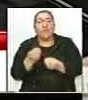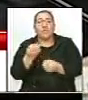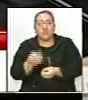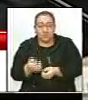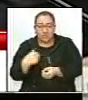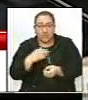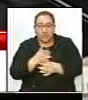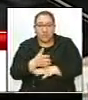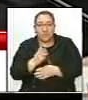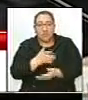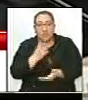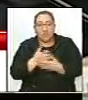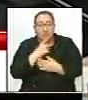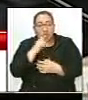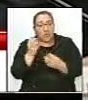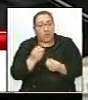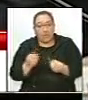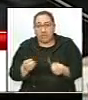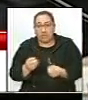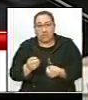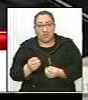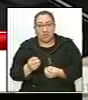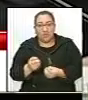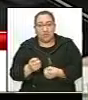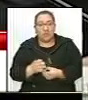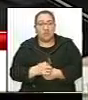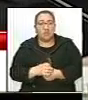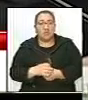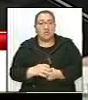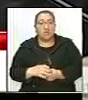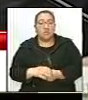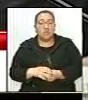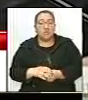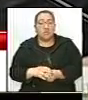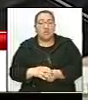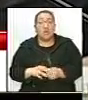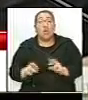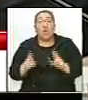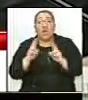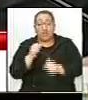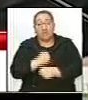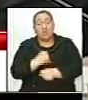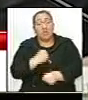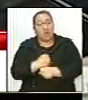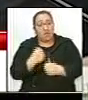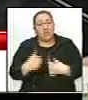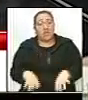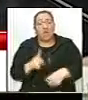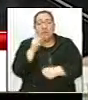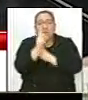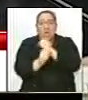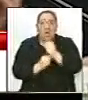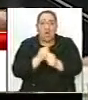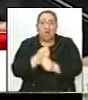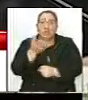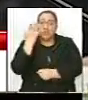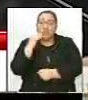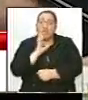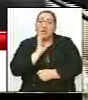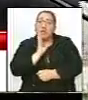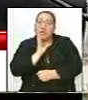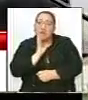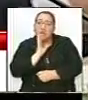estamos entrando en una situación caótica y que definitivamente, ojalá que se trabaje. Hace un año, como decíamos,